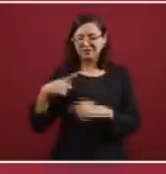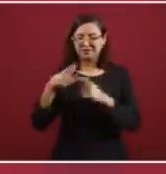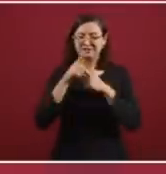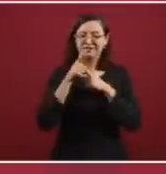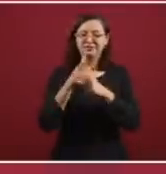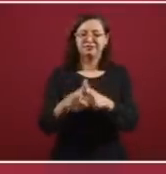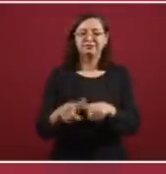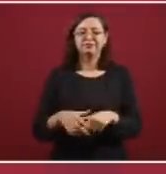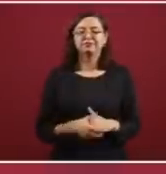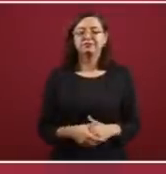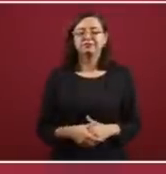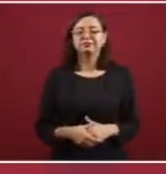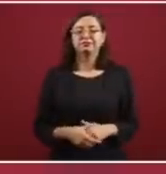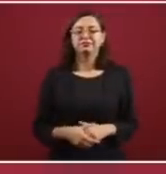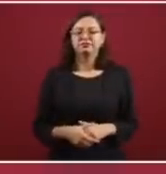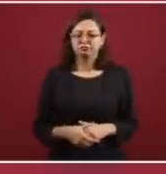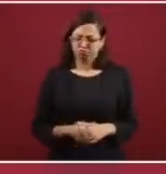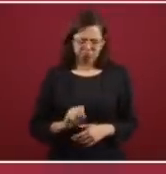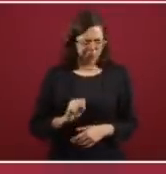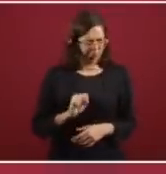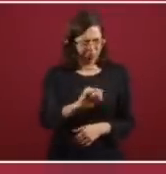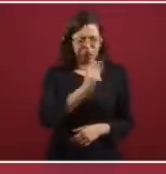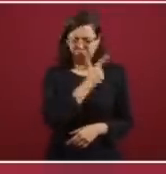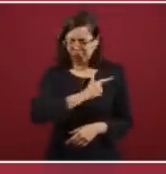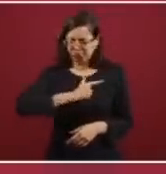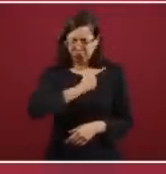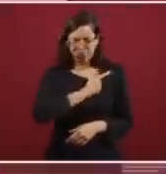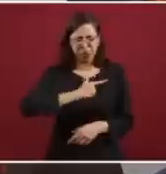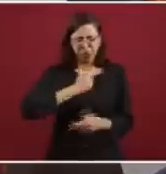Entonces, adelante.